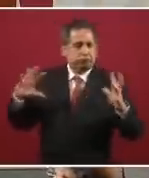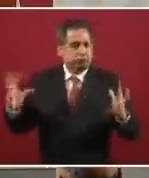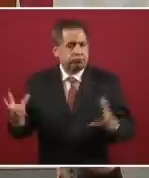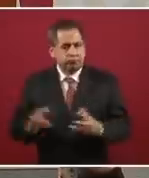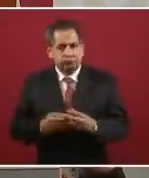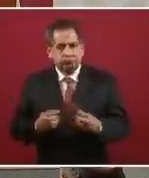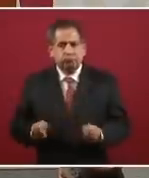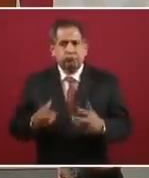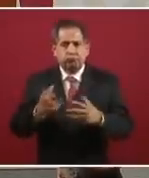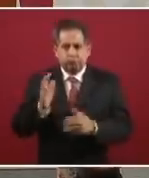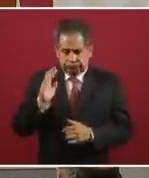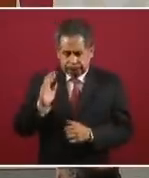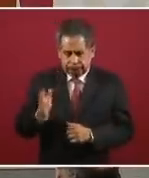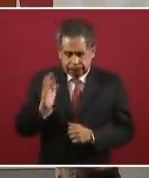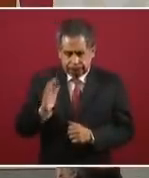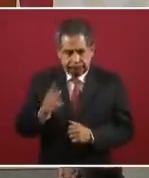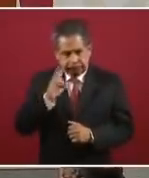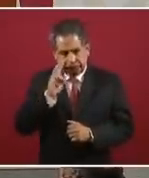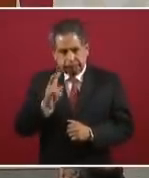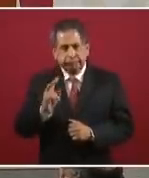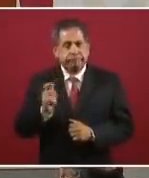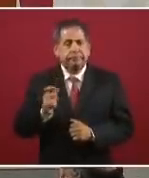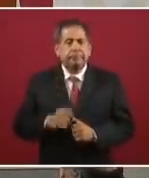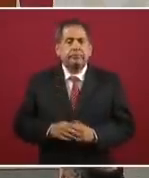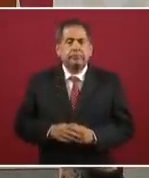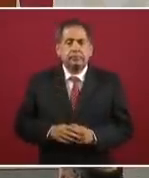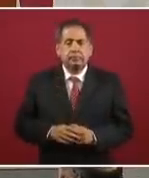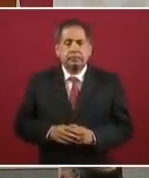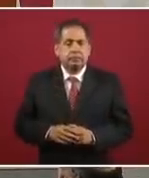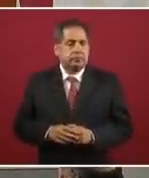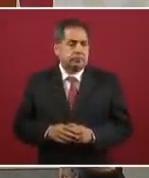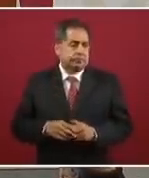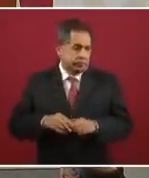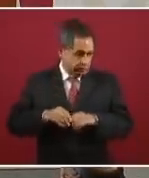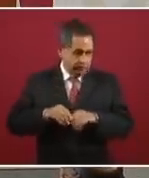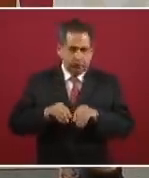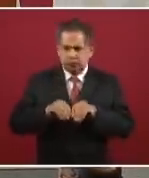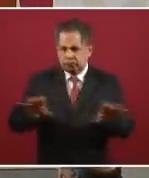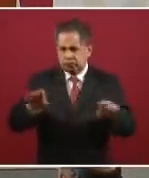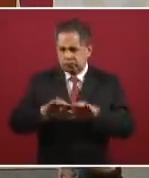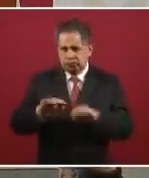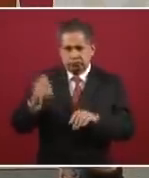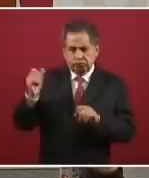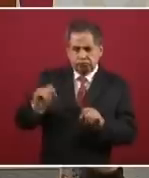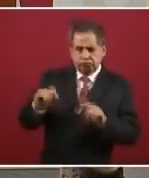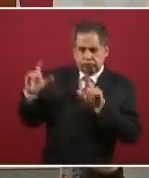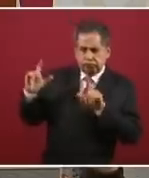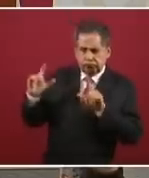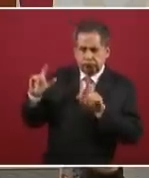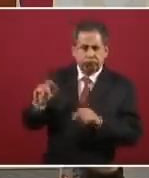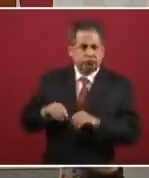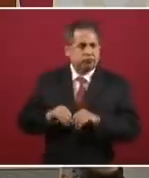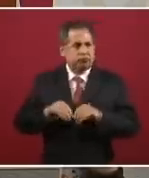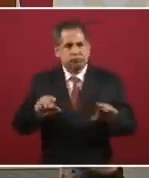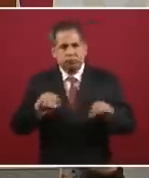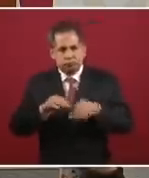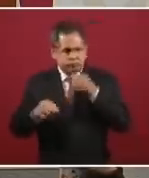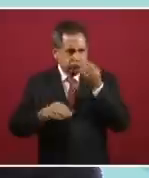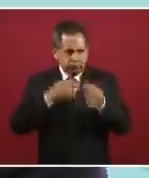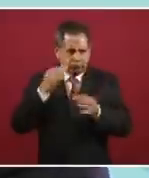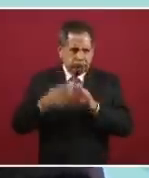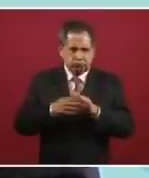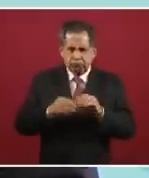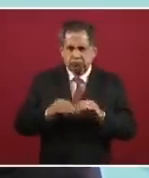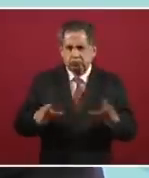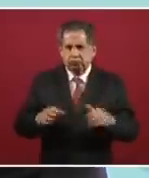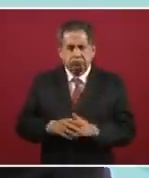por cierto, ya se comparten de manera cotidiana desde hace 90 días, por lo que ya no